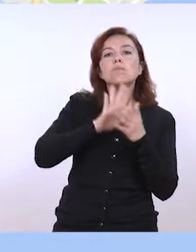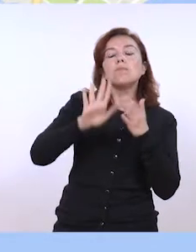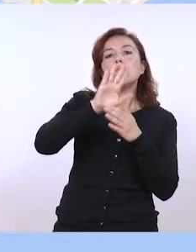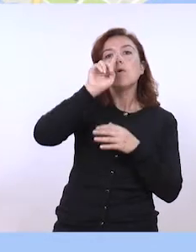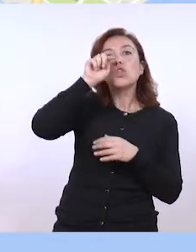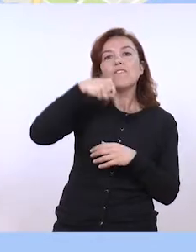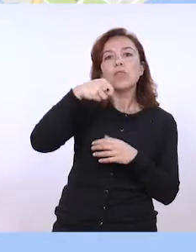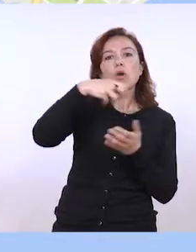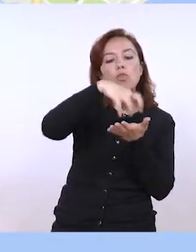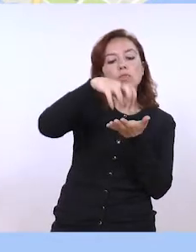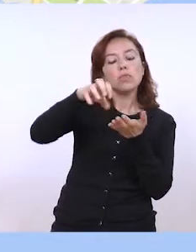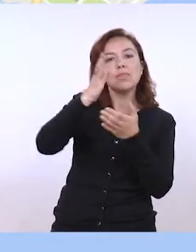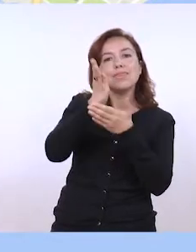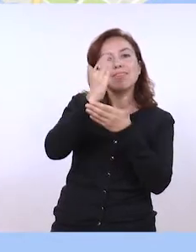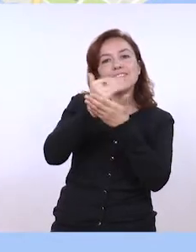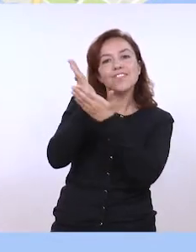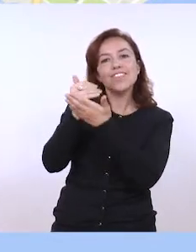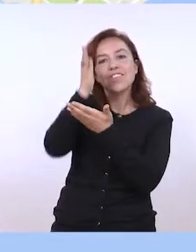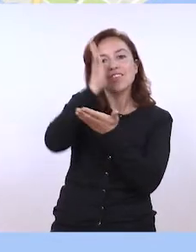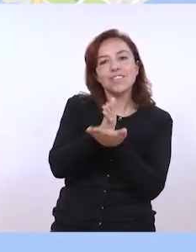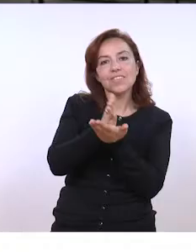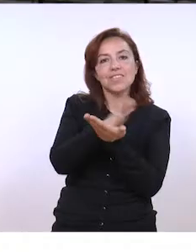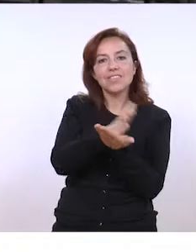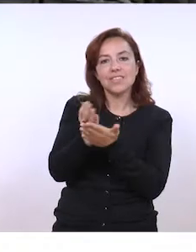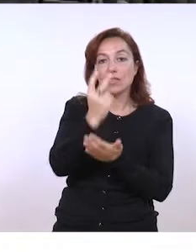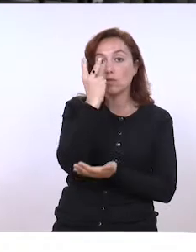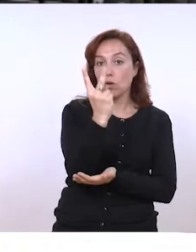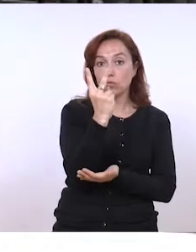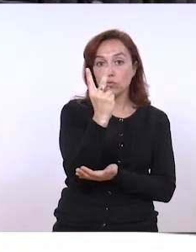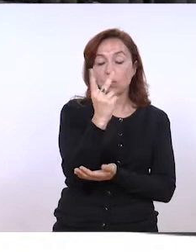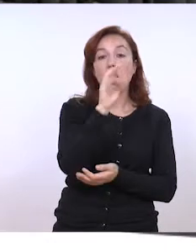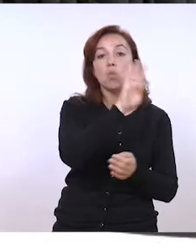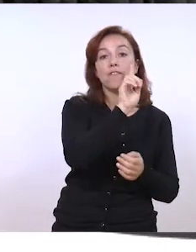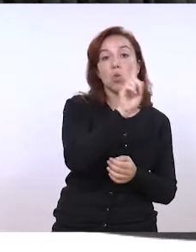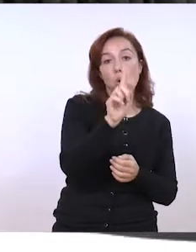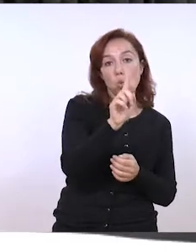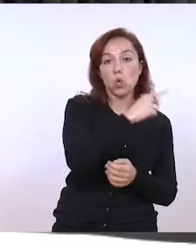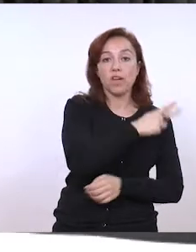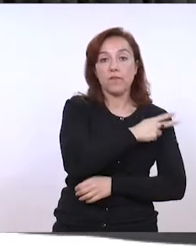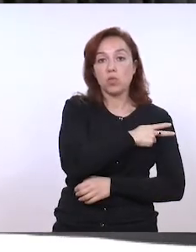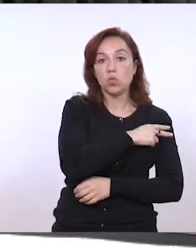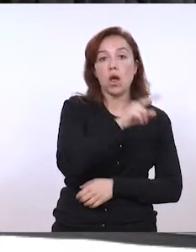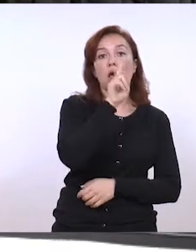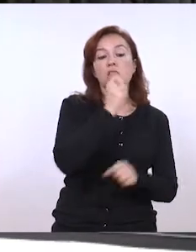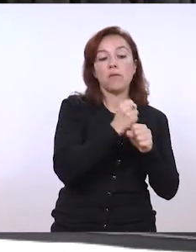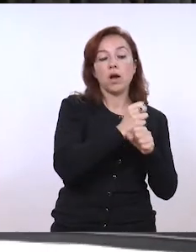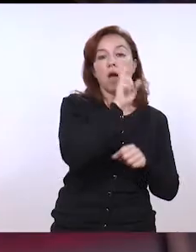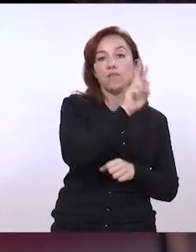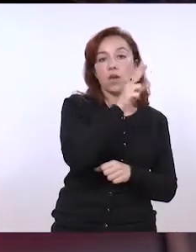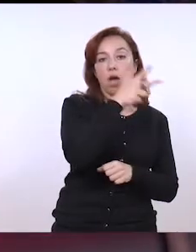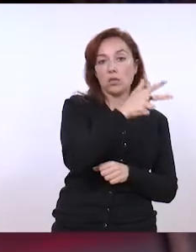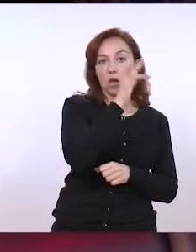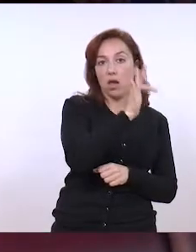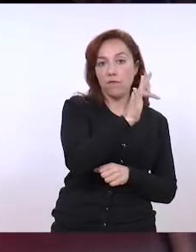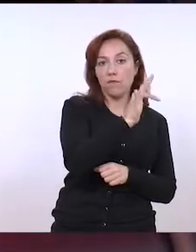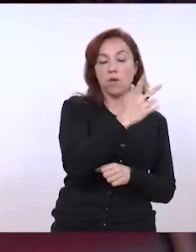Montevideo estaba dividido en dos. La Mesa Central de Operaciones del 911, cuando estaba en jefatura, operaba con VHF, con terminales que estaban,